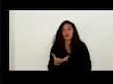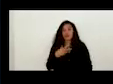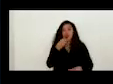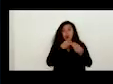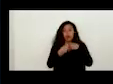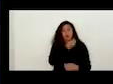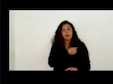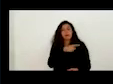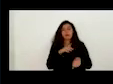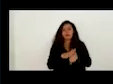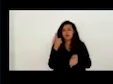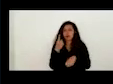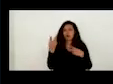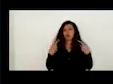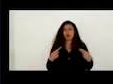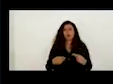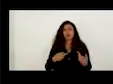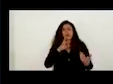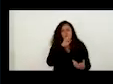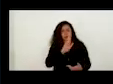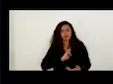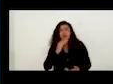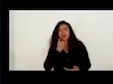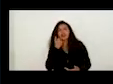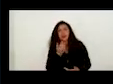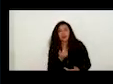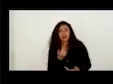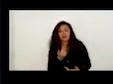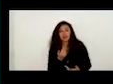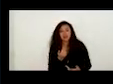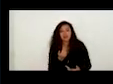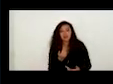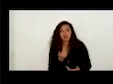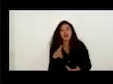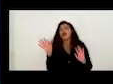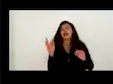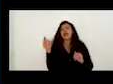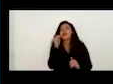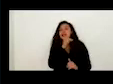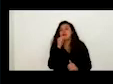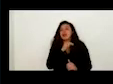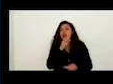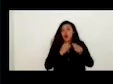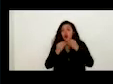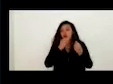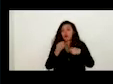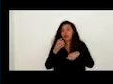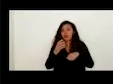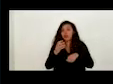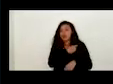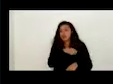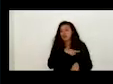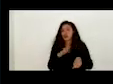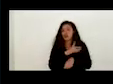saludables? Alguien del público que me quisiera decir así rápidamente, ¿por qué comer alimentos saludables? ¿Para qué me sirve